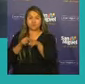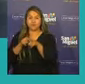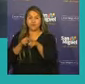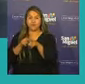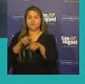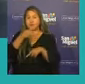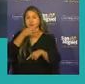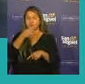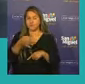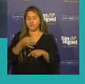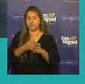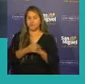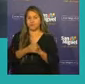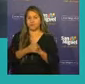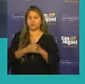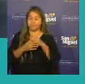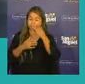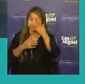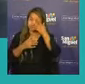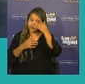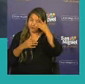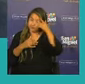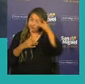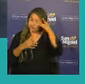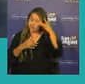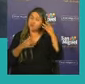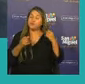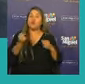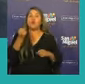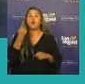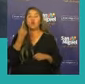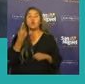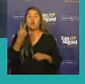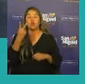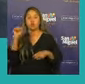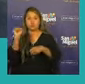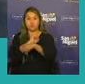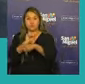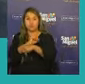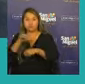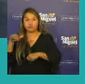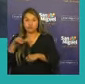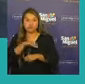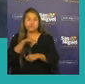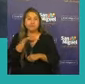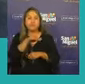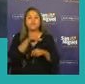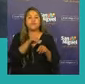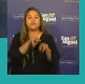plantear que por lo menos 1 o 2 patrullas de prevención comunal andan con un carabinero